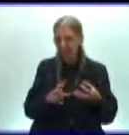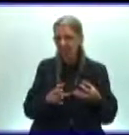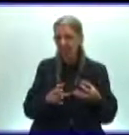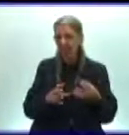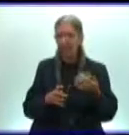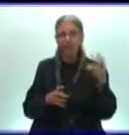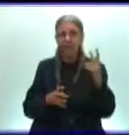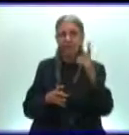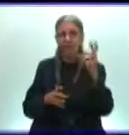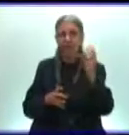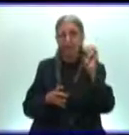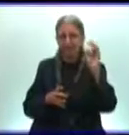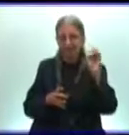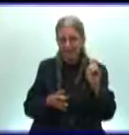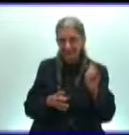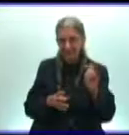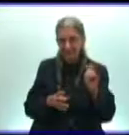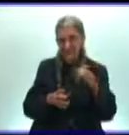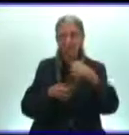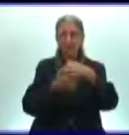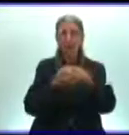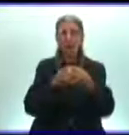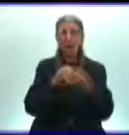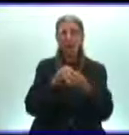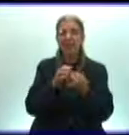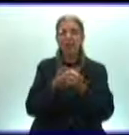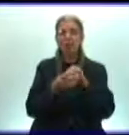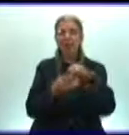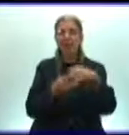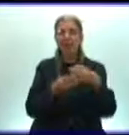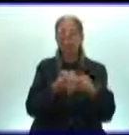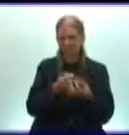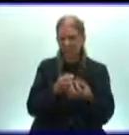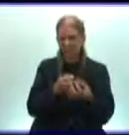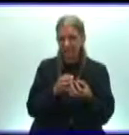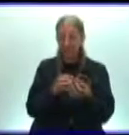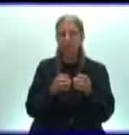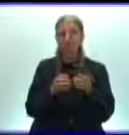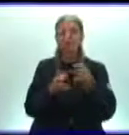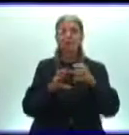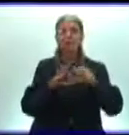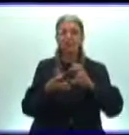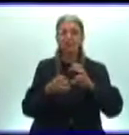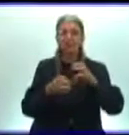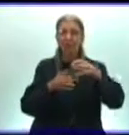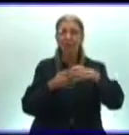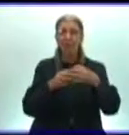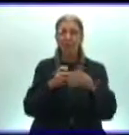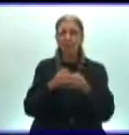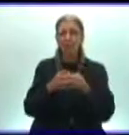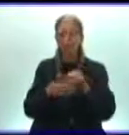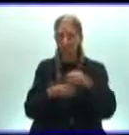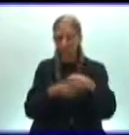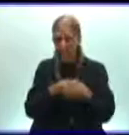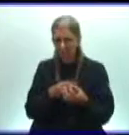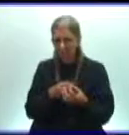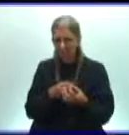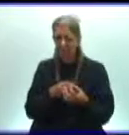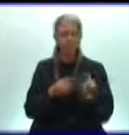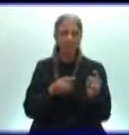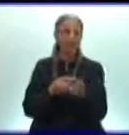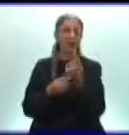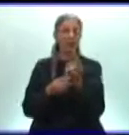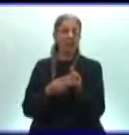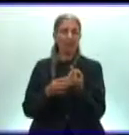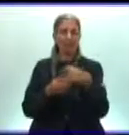una sustancia molecular, es decir, que está formado por moléculas. También cada molécula, como